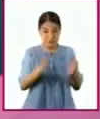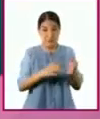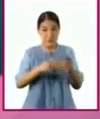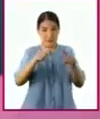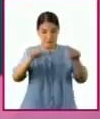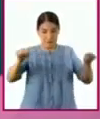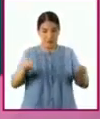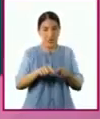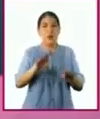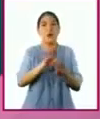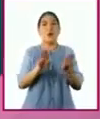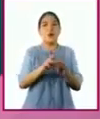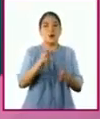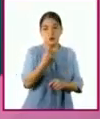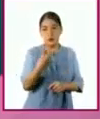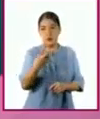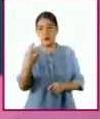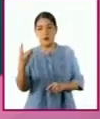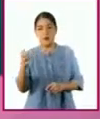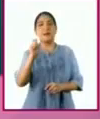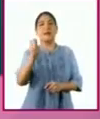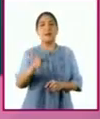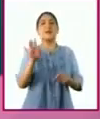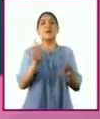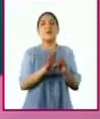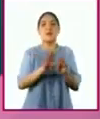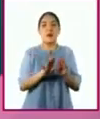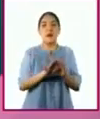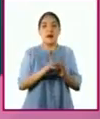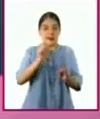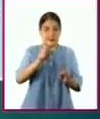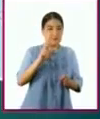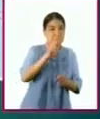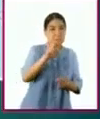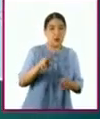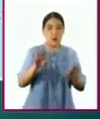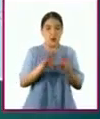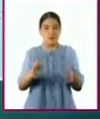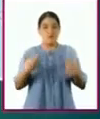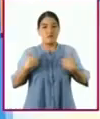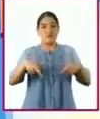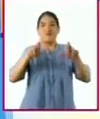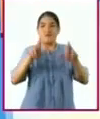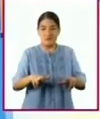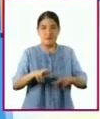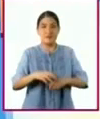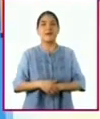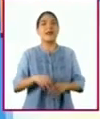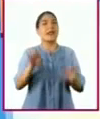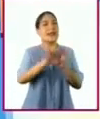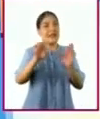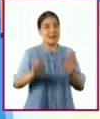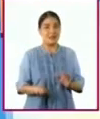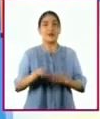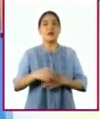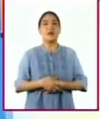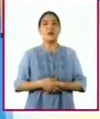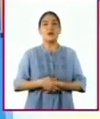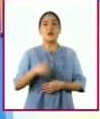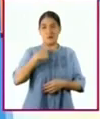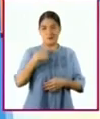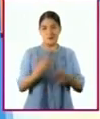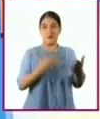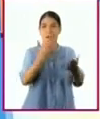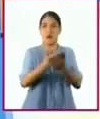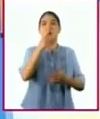una proporción numérica entre la realidad y lo que está representado. Por ejemplo, si les pido que